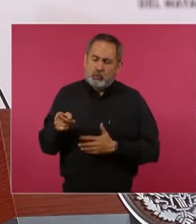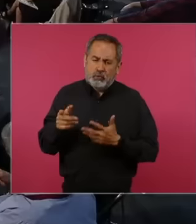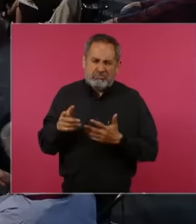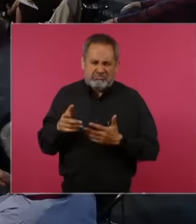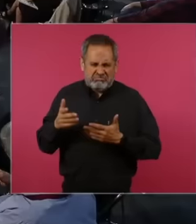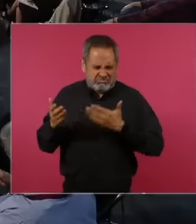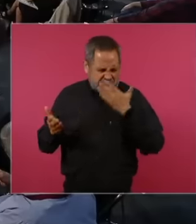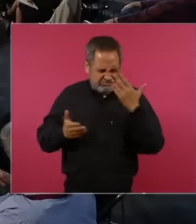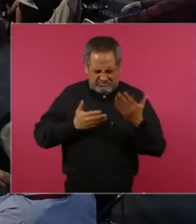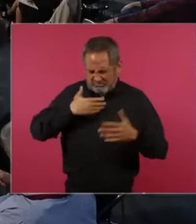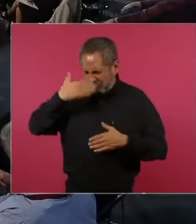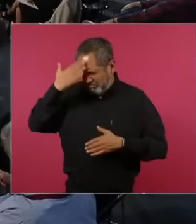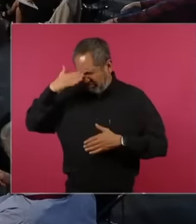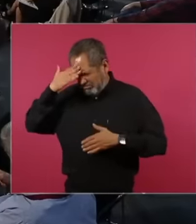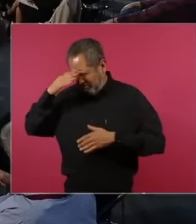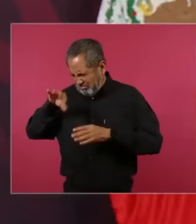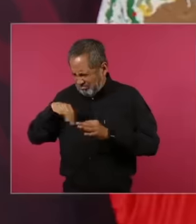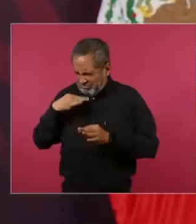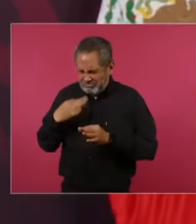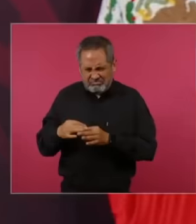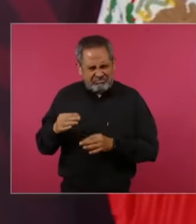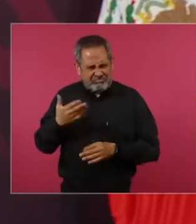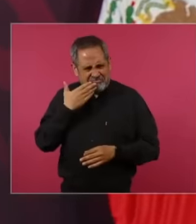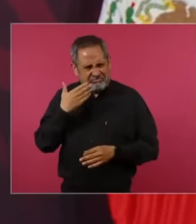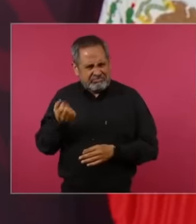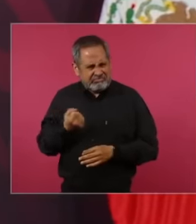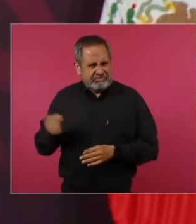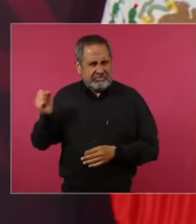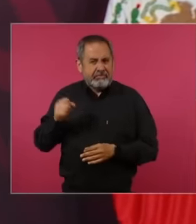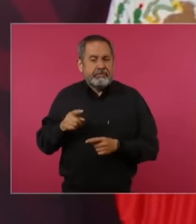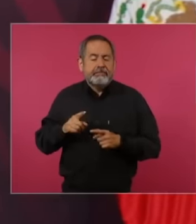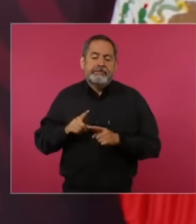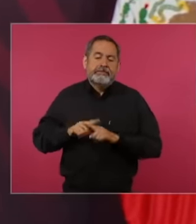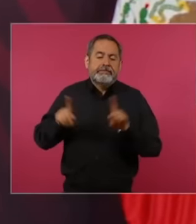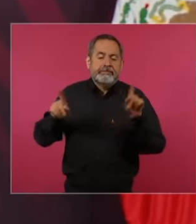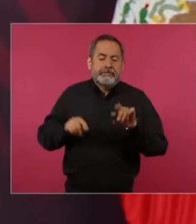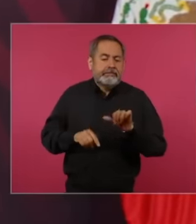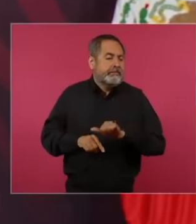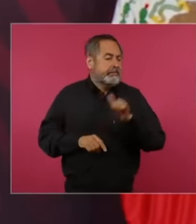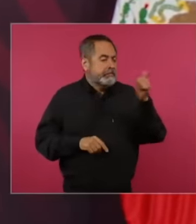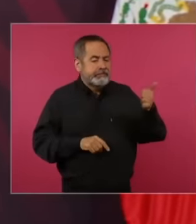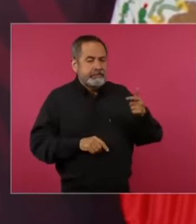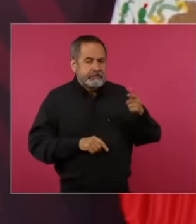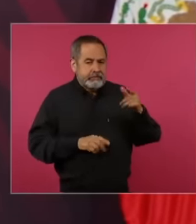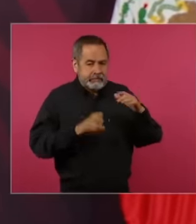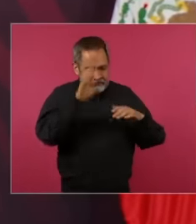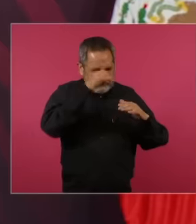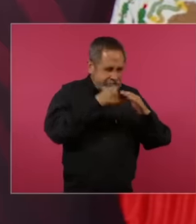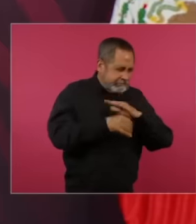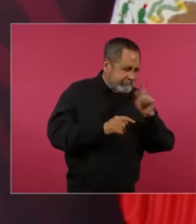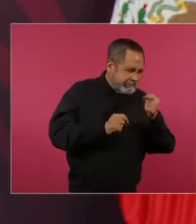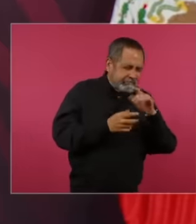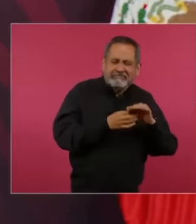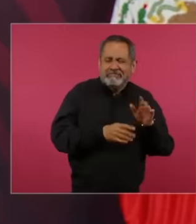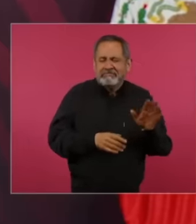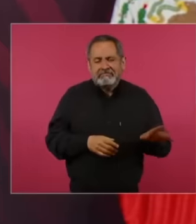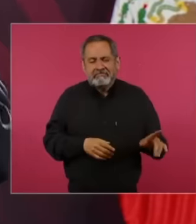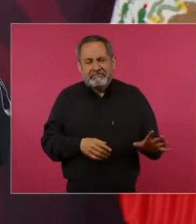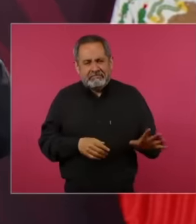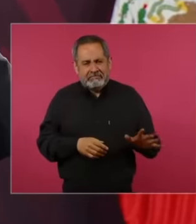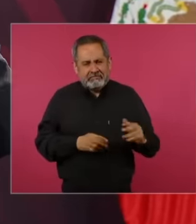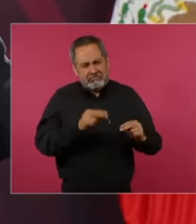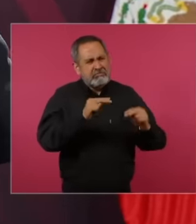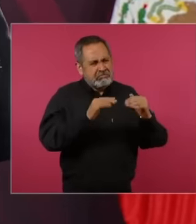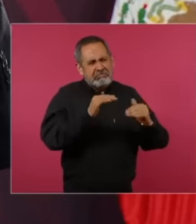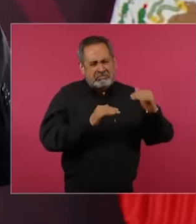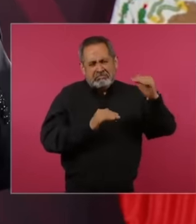bien preparada. A diferencia de los técnicos y científicos que tienen buen